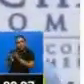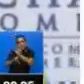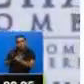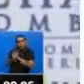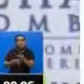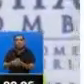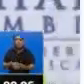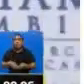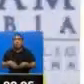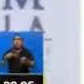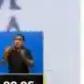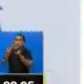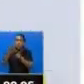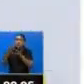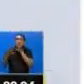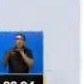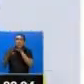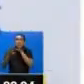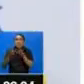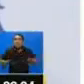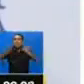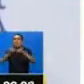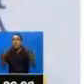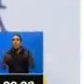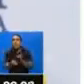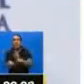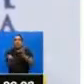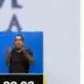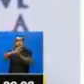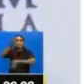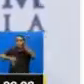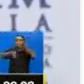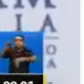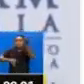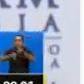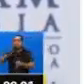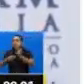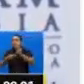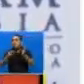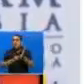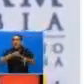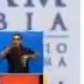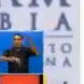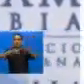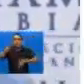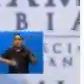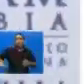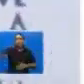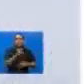lugar, y no el último en importancia, una reforma a la justicia que garantice que la justicia esté